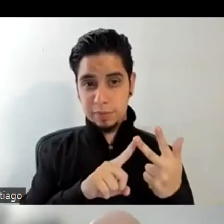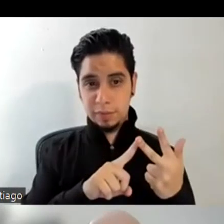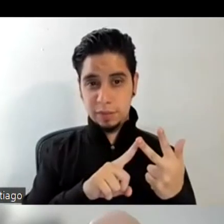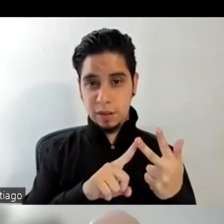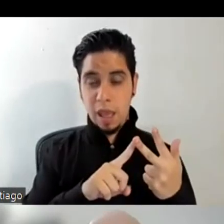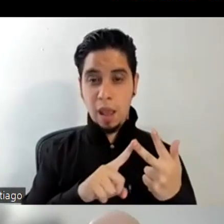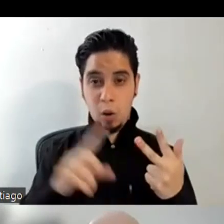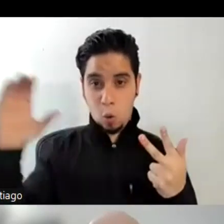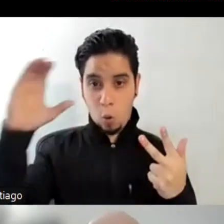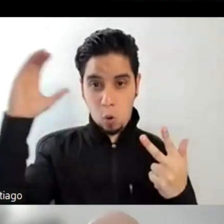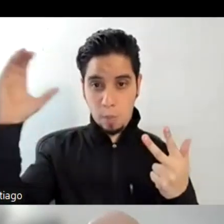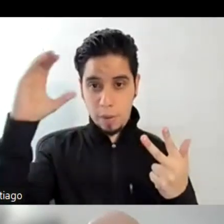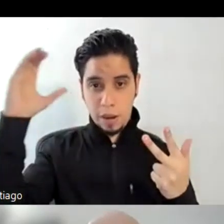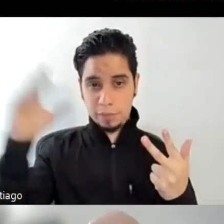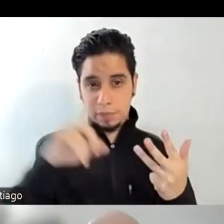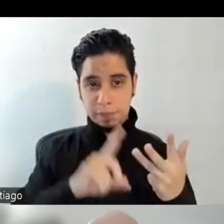¿Colombia?